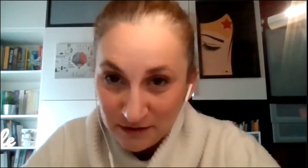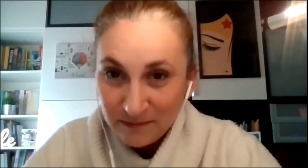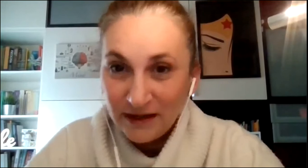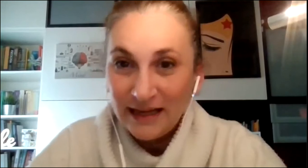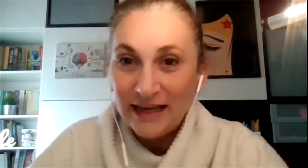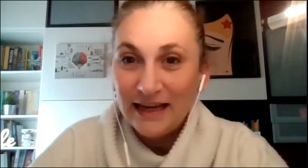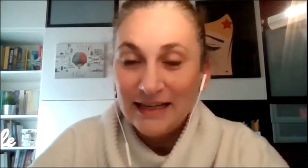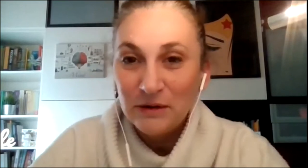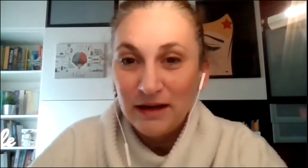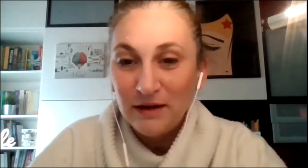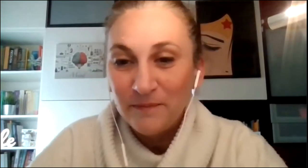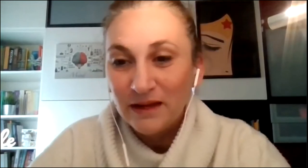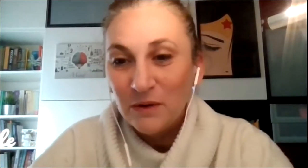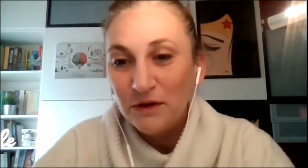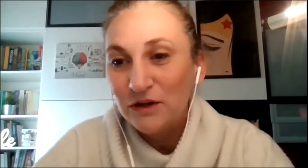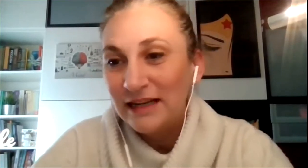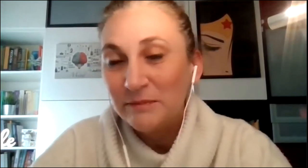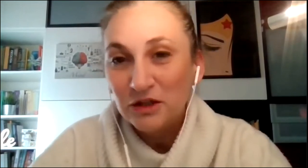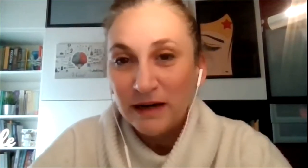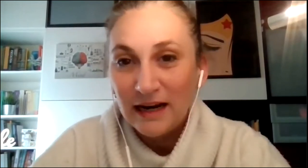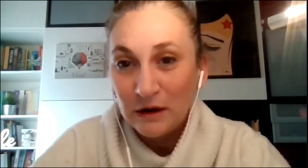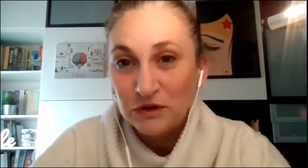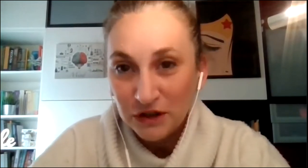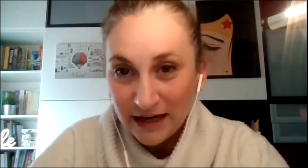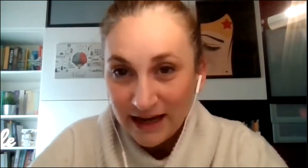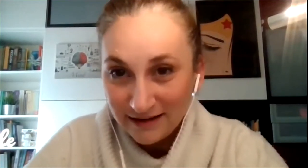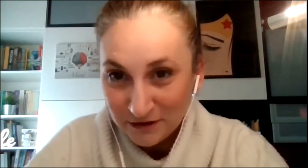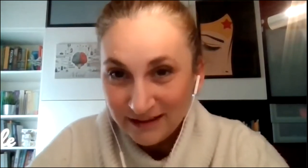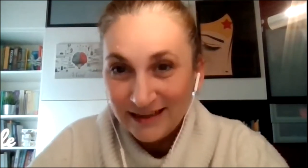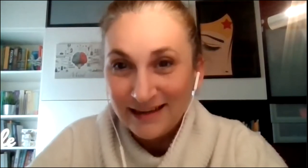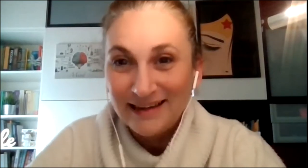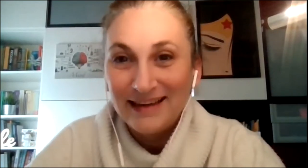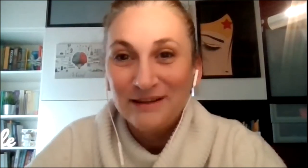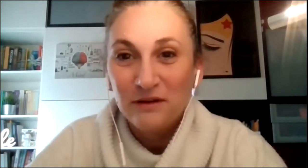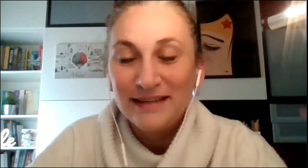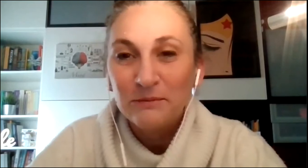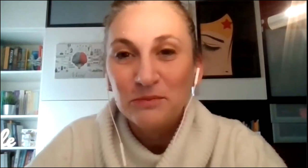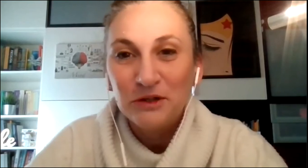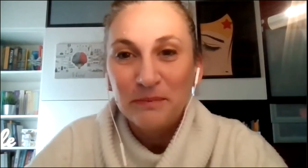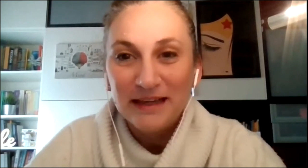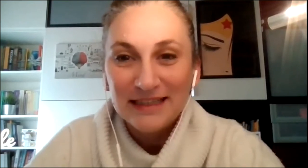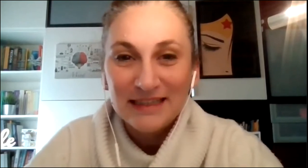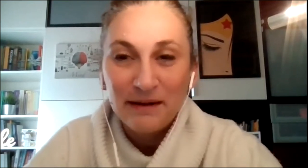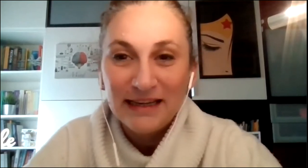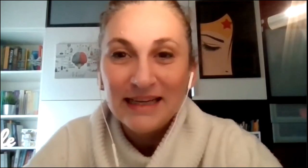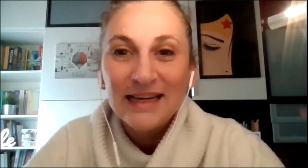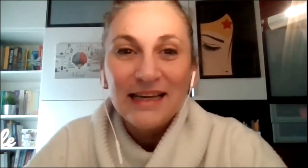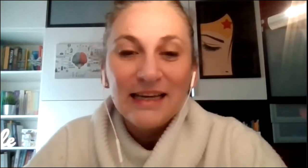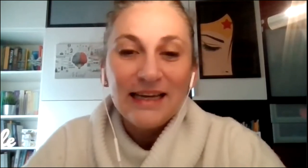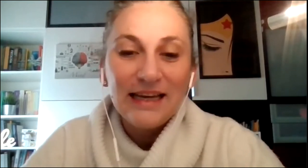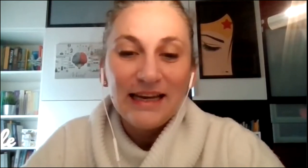necesario, porque es uno de los grandes pasos para la inclusión real, ¿no? que todavía estamos un poquito empañadas en este